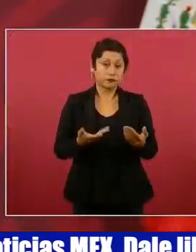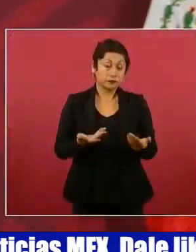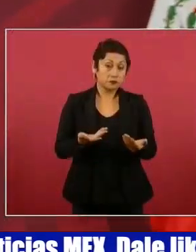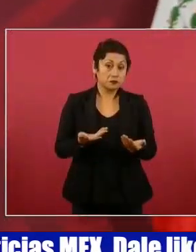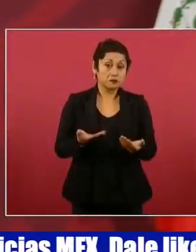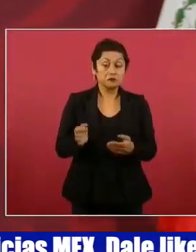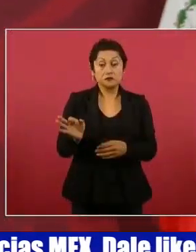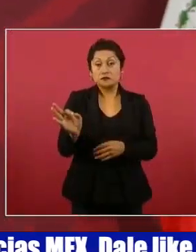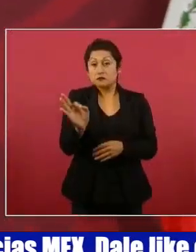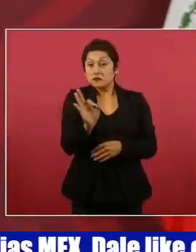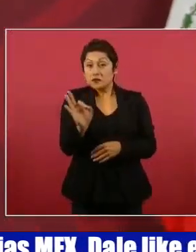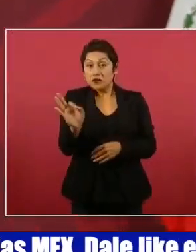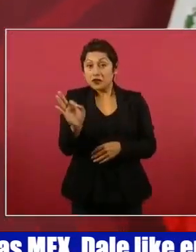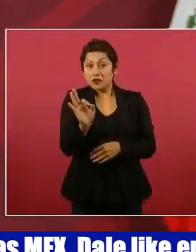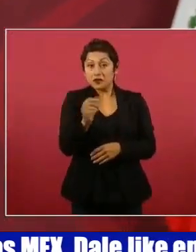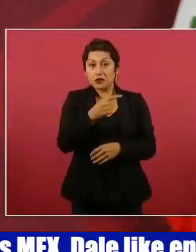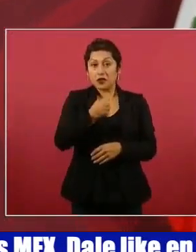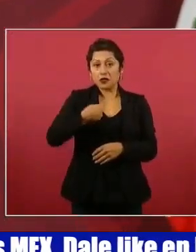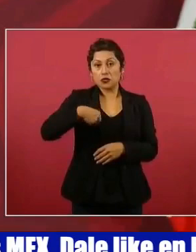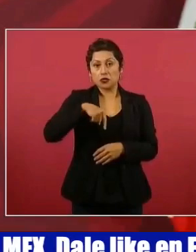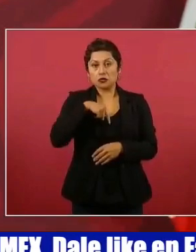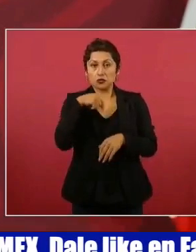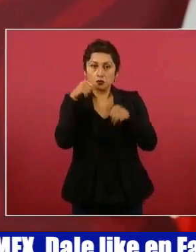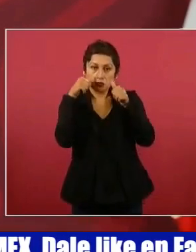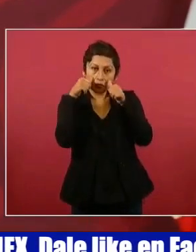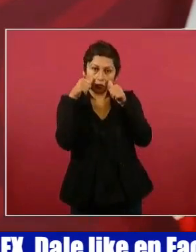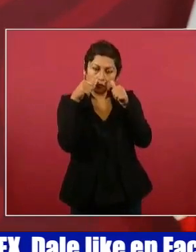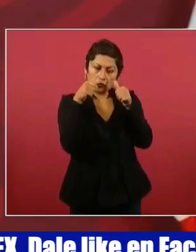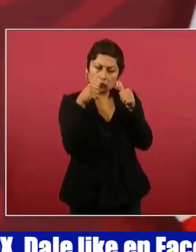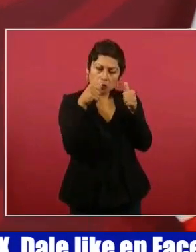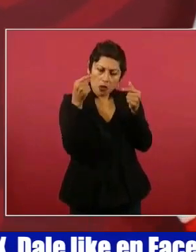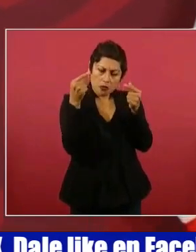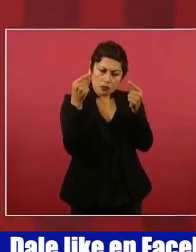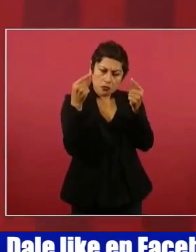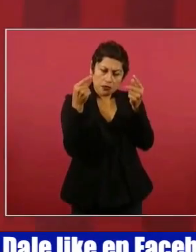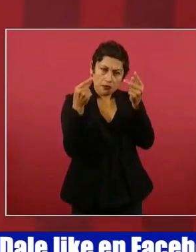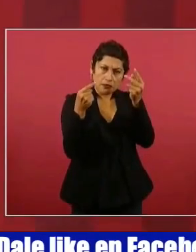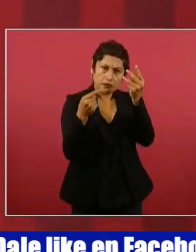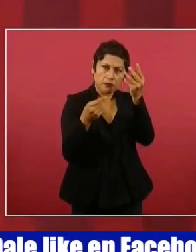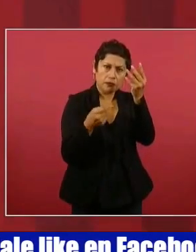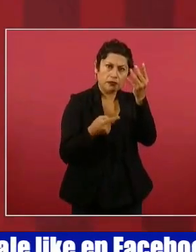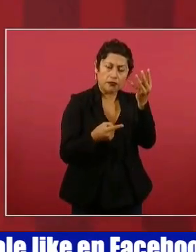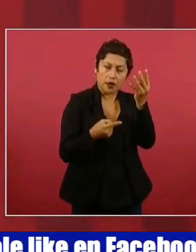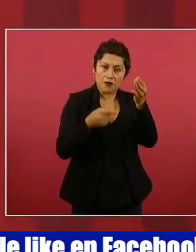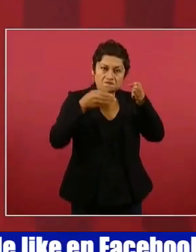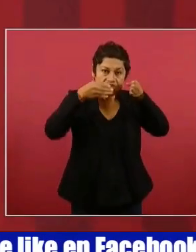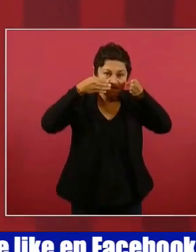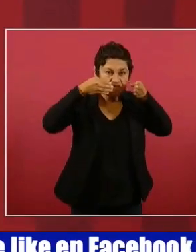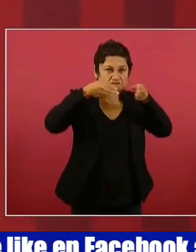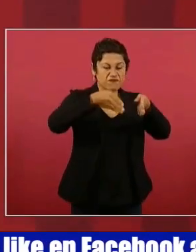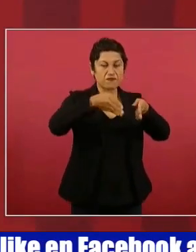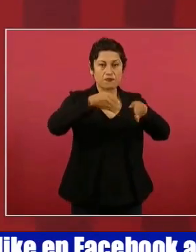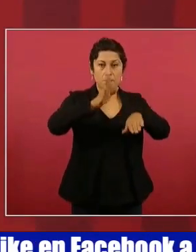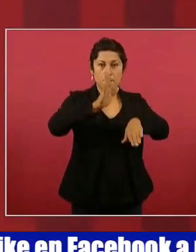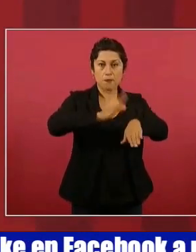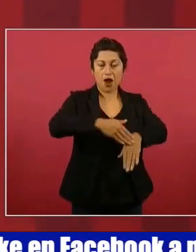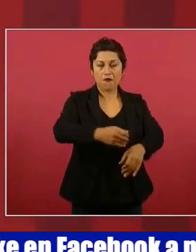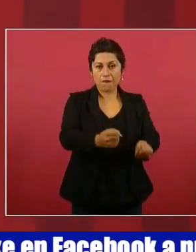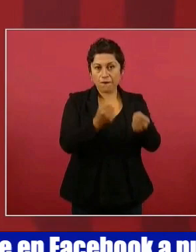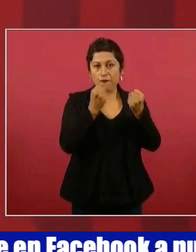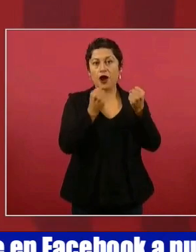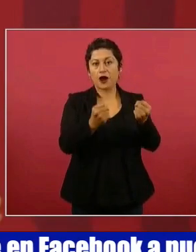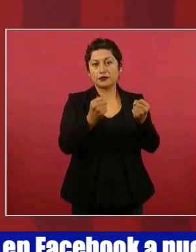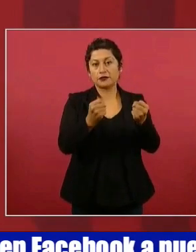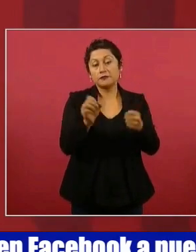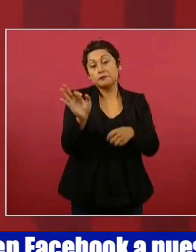conferencia matutina. Las mañaneras del presidente son mucho más que simple propaganda. Desde ahí se decide la agenda nacional, pero también se